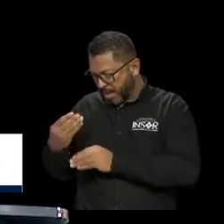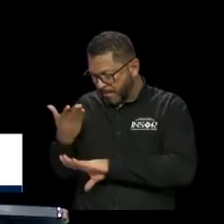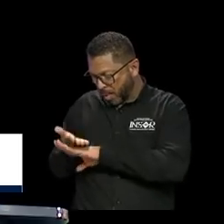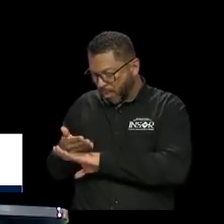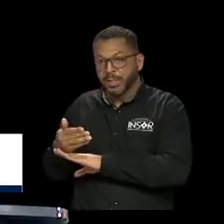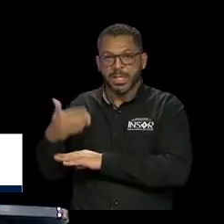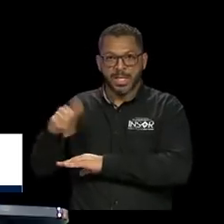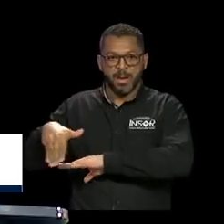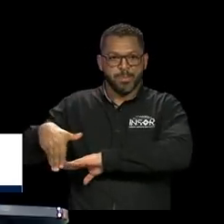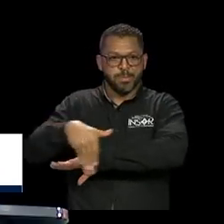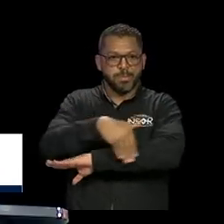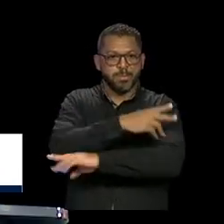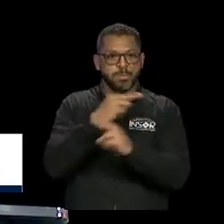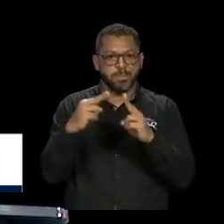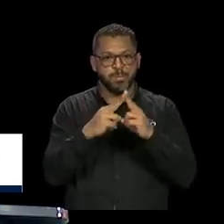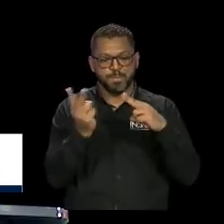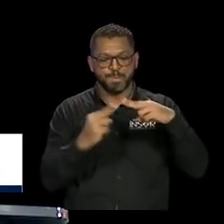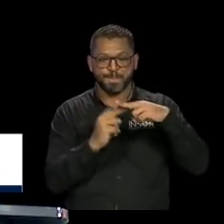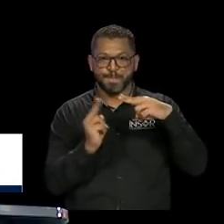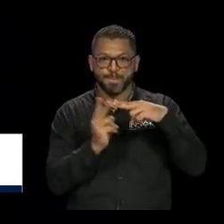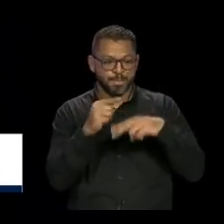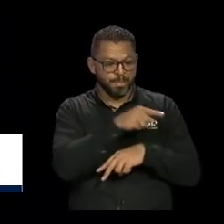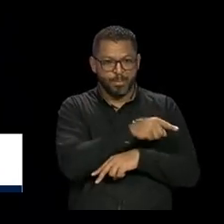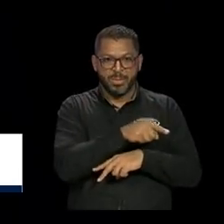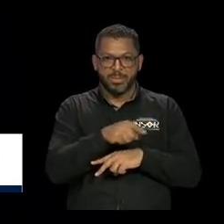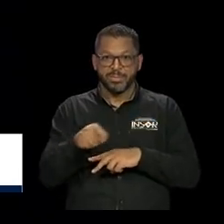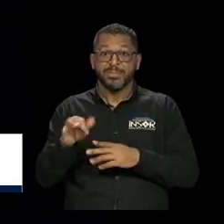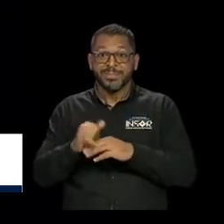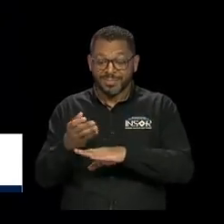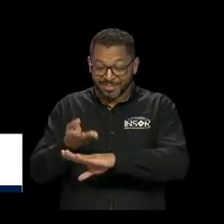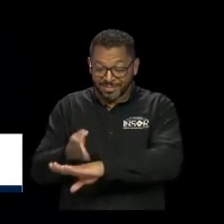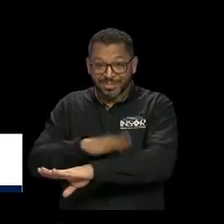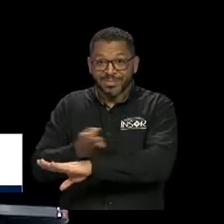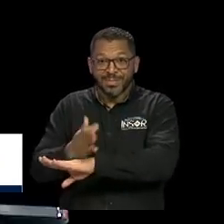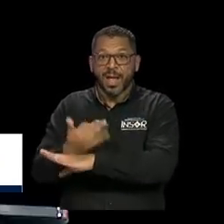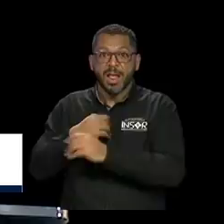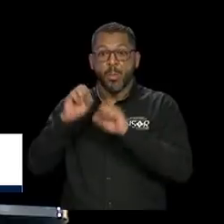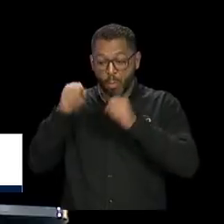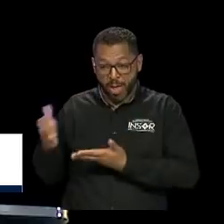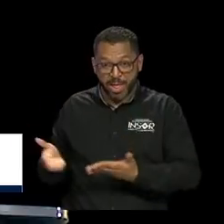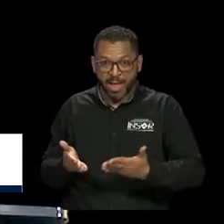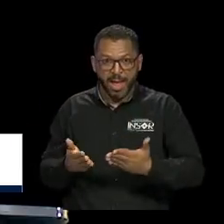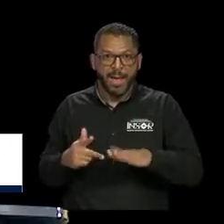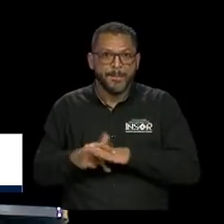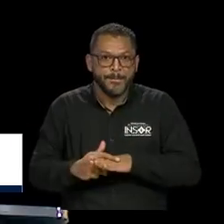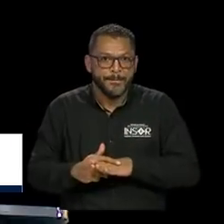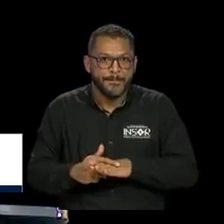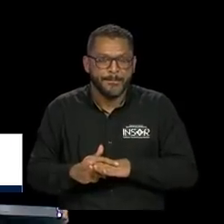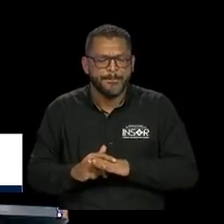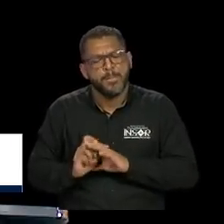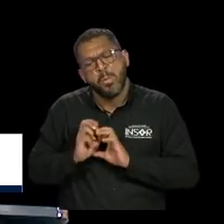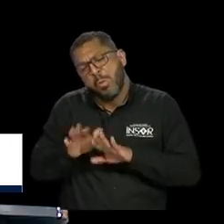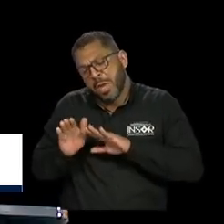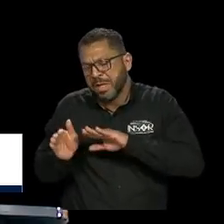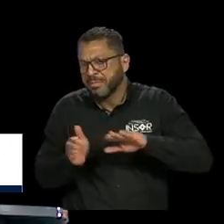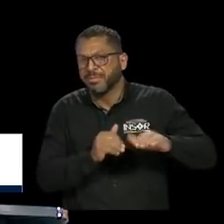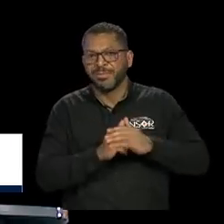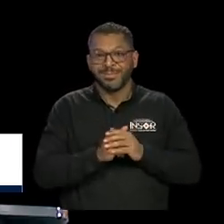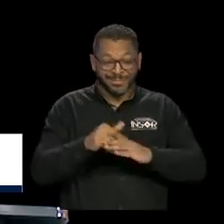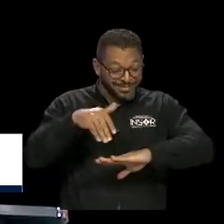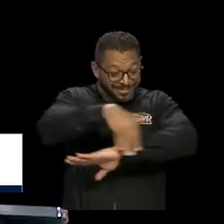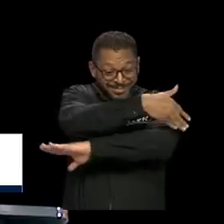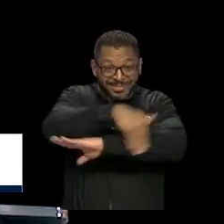que pudo empezar a ejecutar el alcalde peñalosa y lo suspendió la carrera séptima ya tenía un